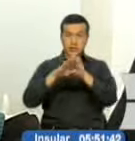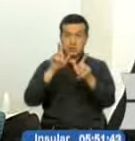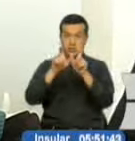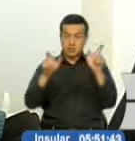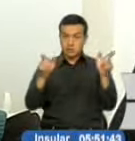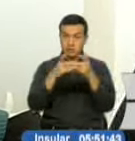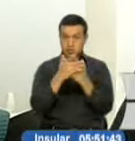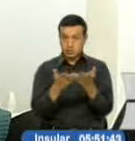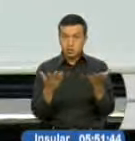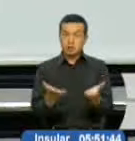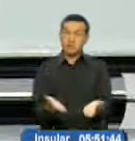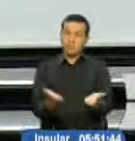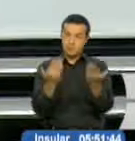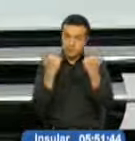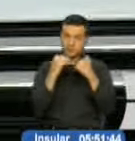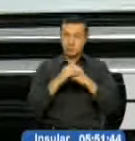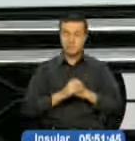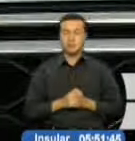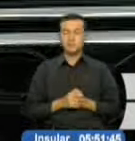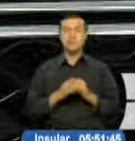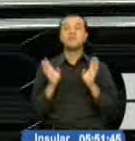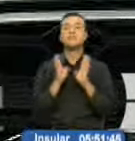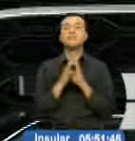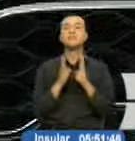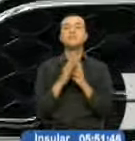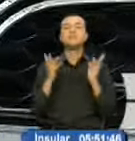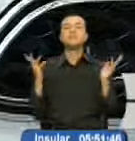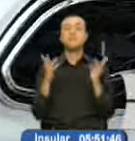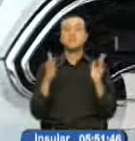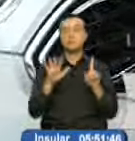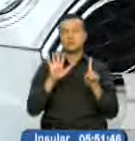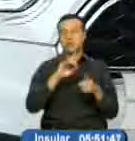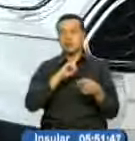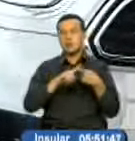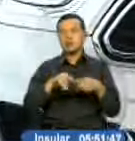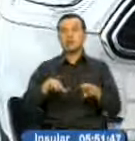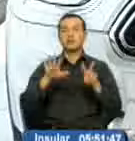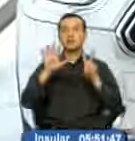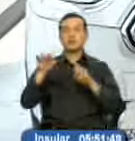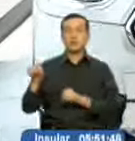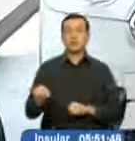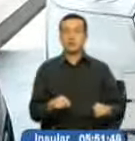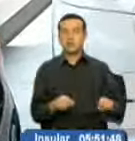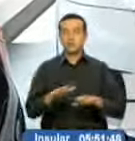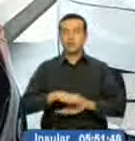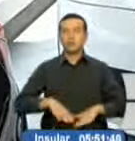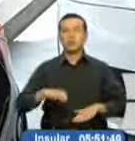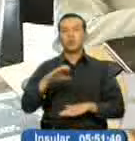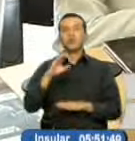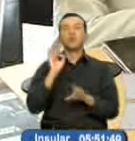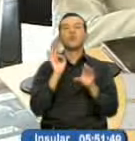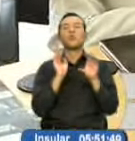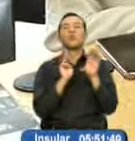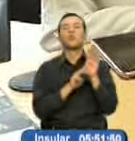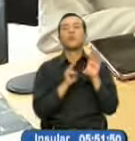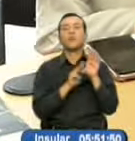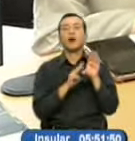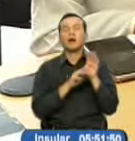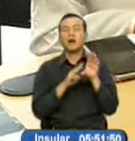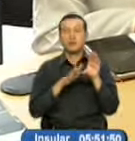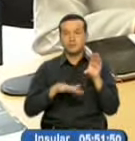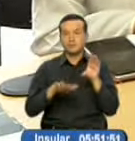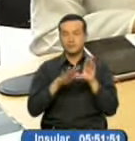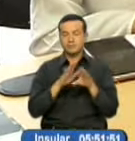puedan acompañarnos. El evento se desarrollará entre el 6 y 7 de mayo en Quorum, Quito, en Cumbayá. Olga